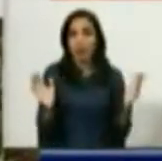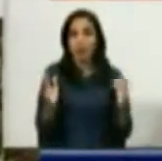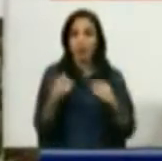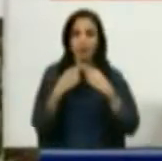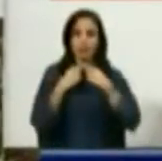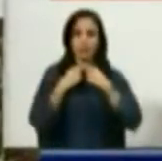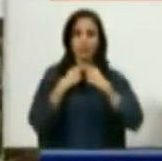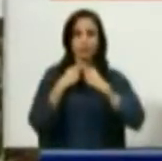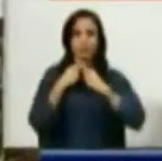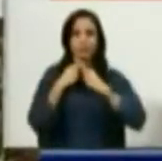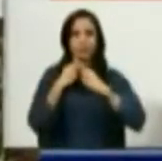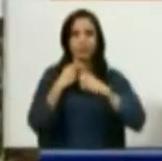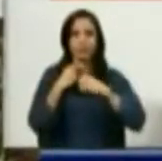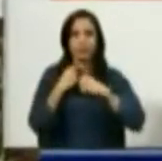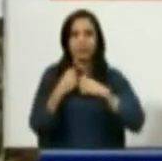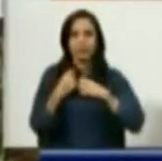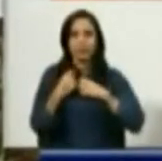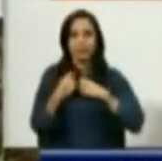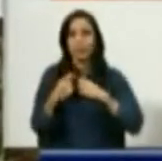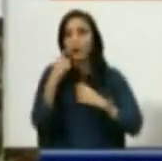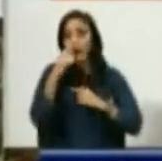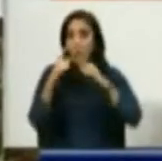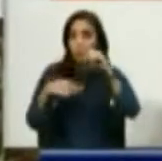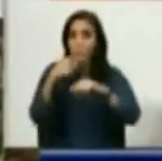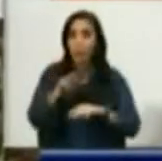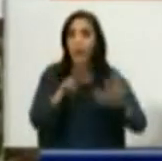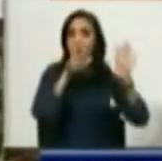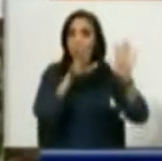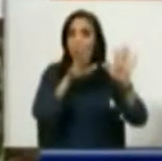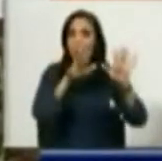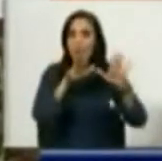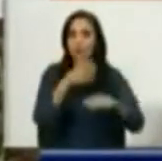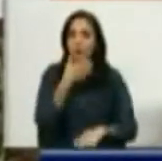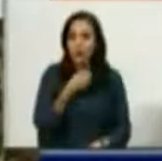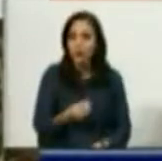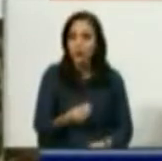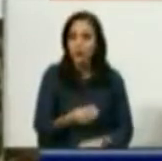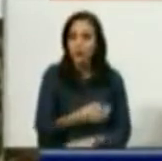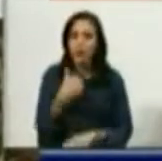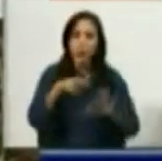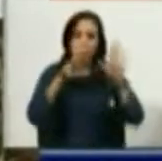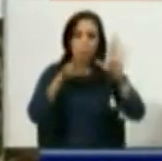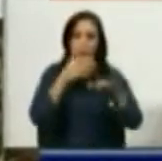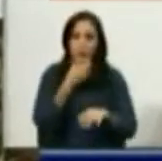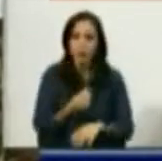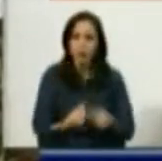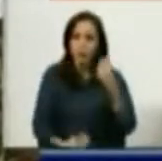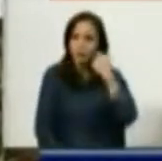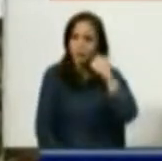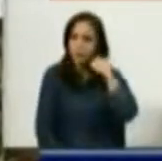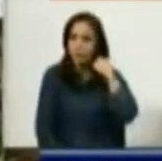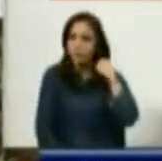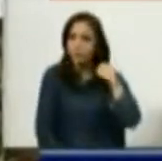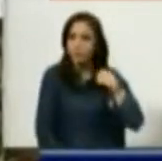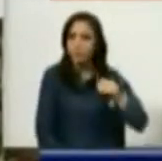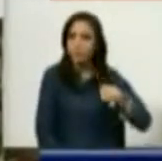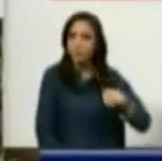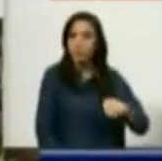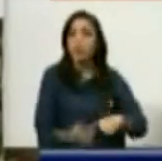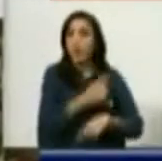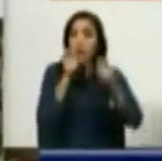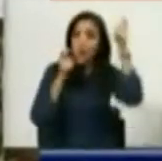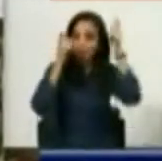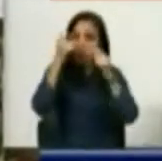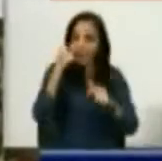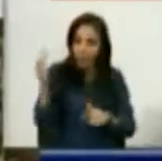años luego después el ocho de de diciembre el nueve el ocho de diciembre cuando el comandante